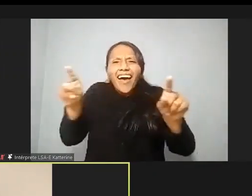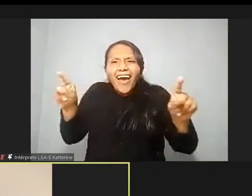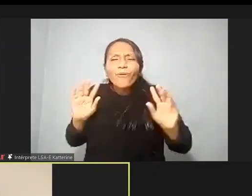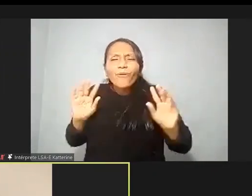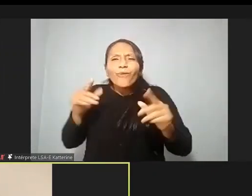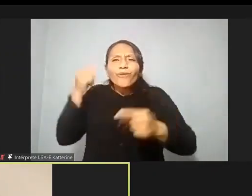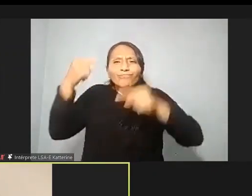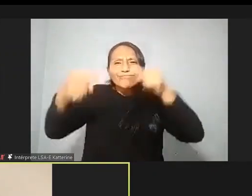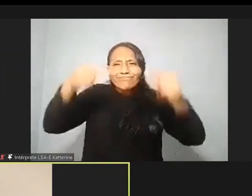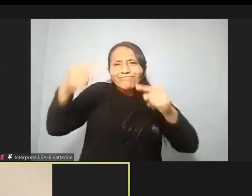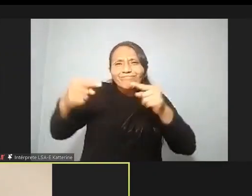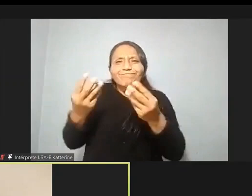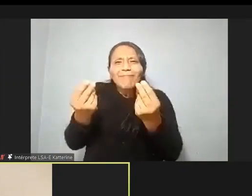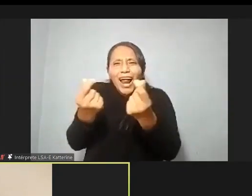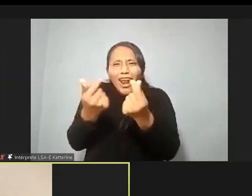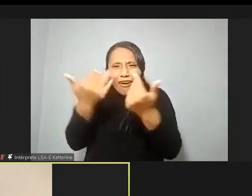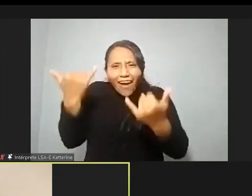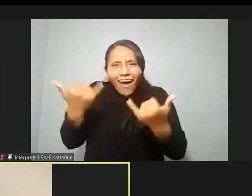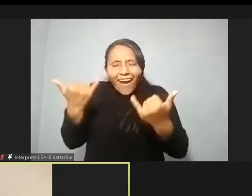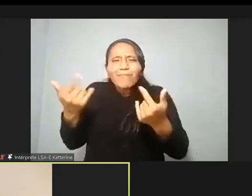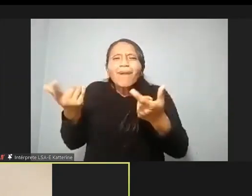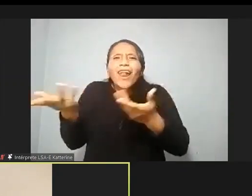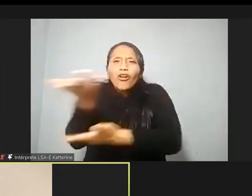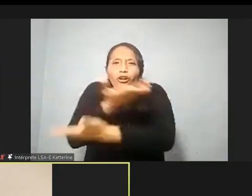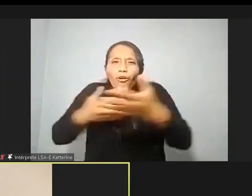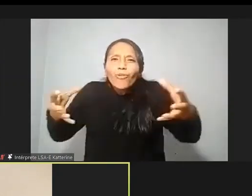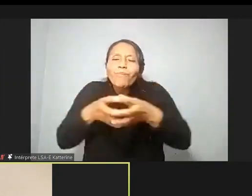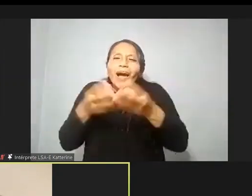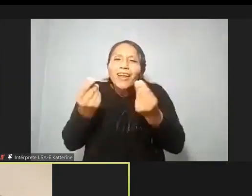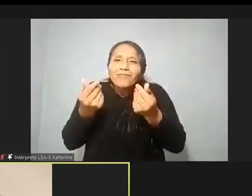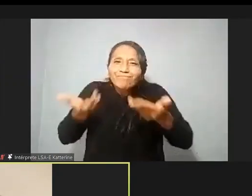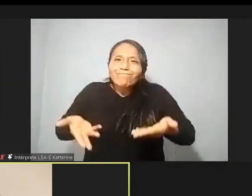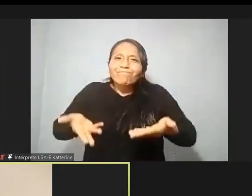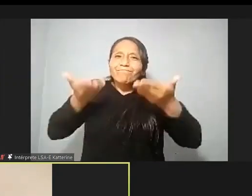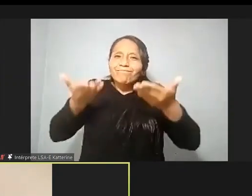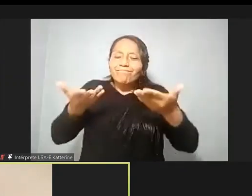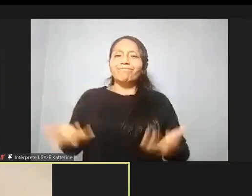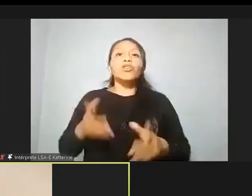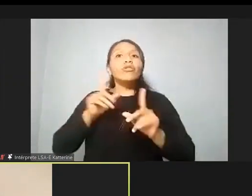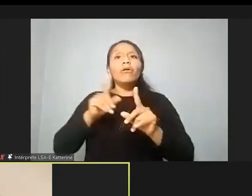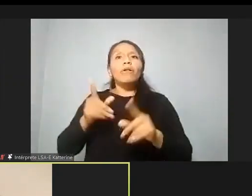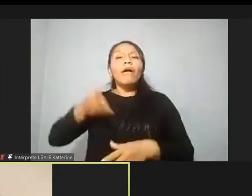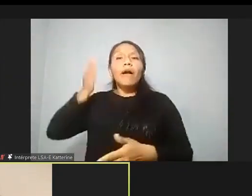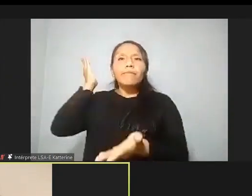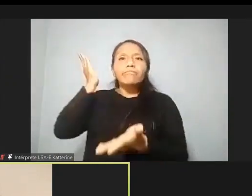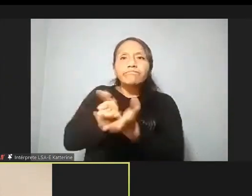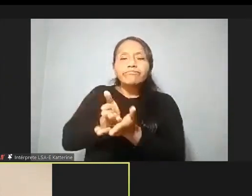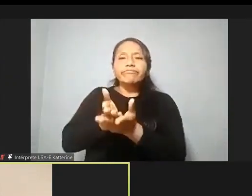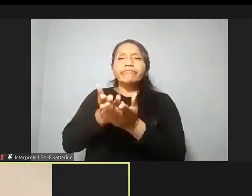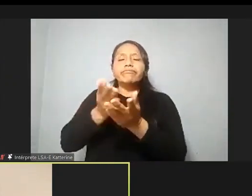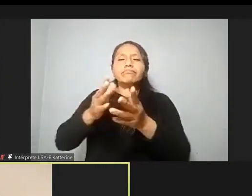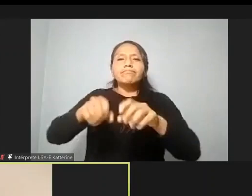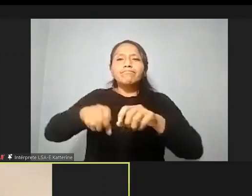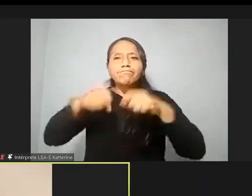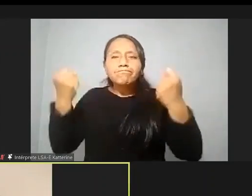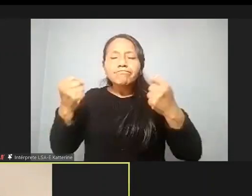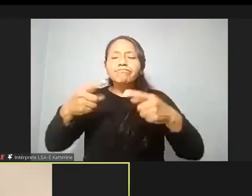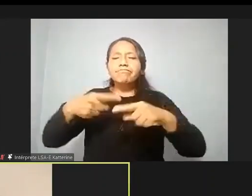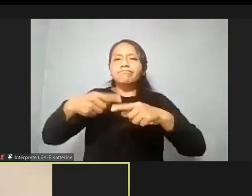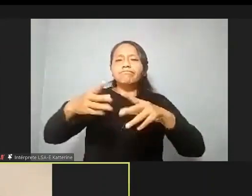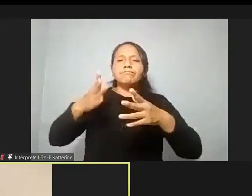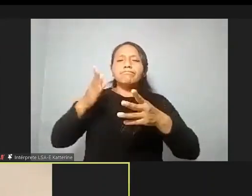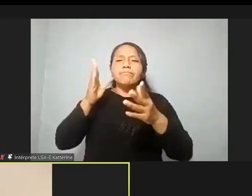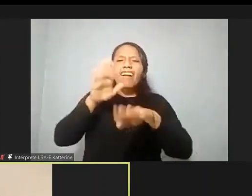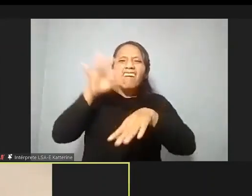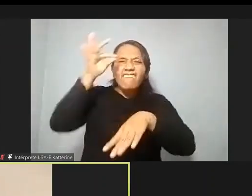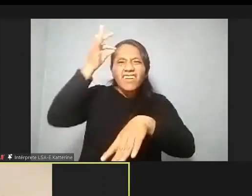así poder enriquecer lo grupal. Por el contrario, sanciona, fragmenta, estigmatiza, patologiza y